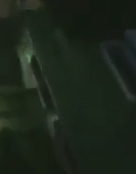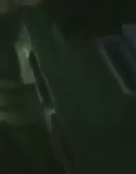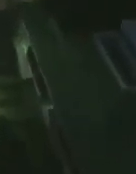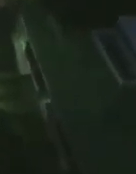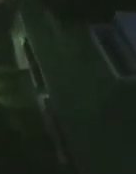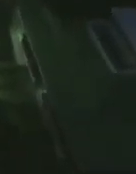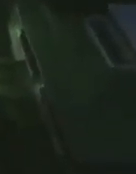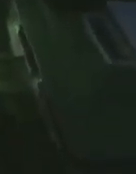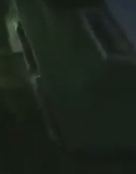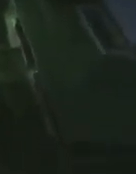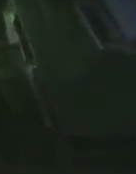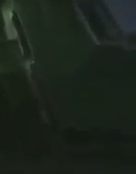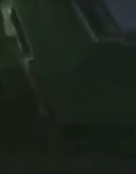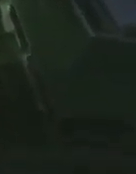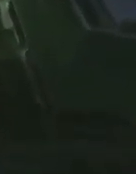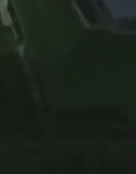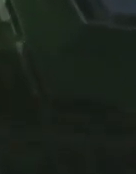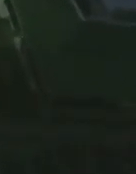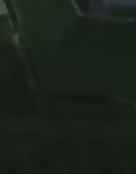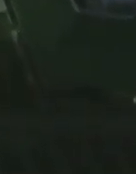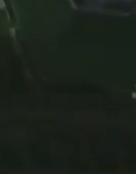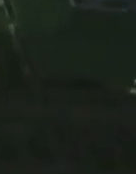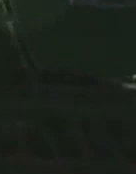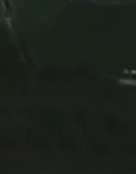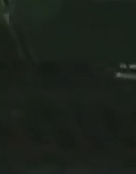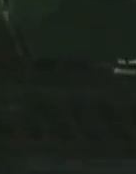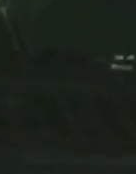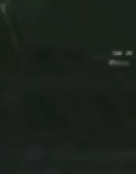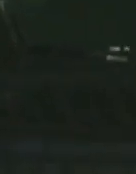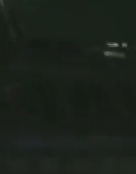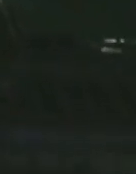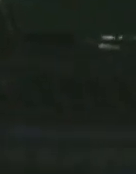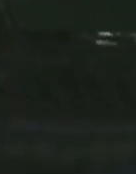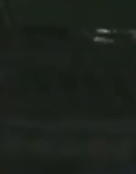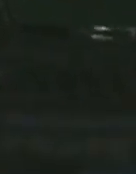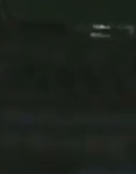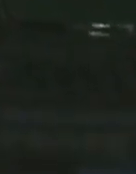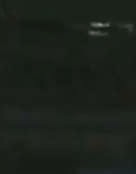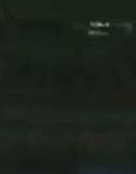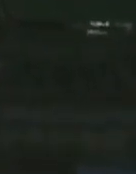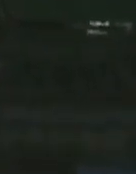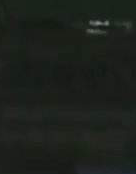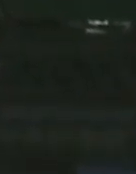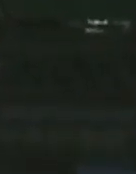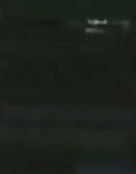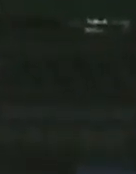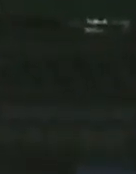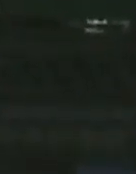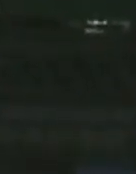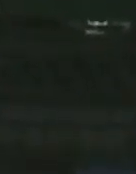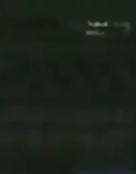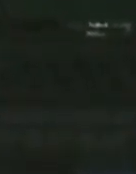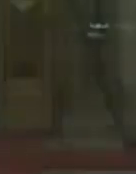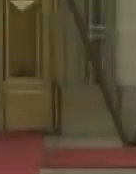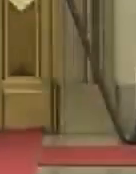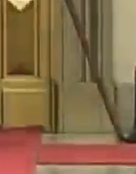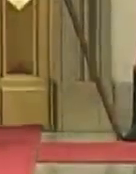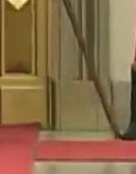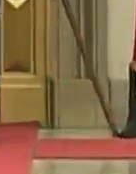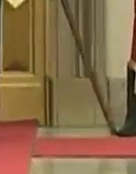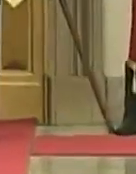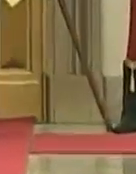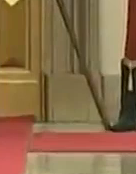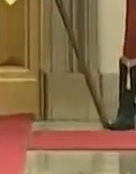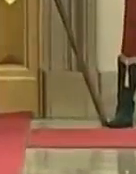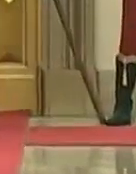áreas elementales como salud, educación, cultura, deporte, entre otras. La implementación de la misión Robinson,